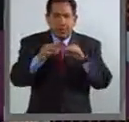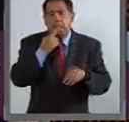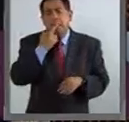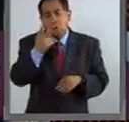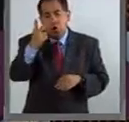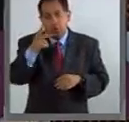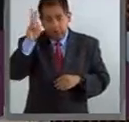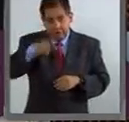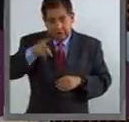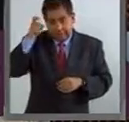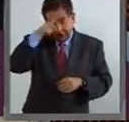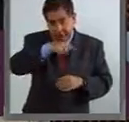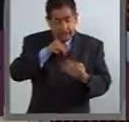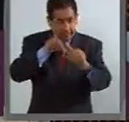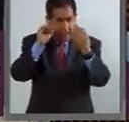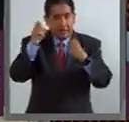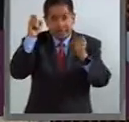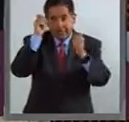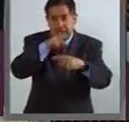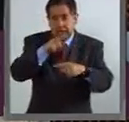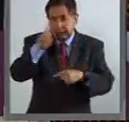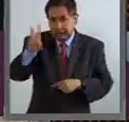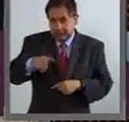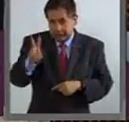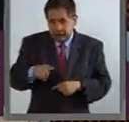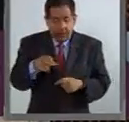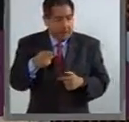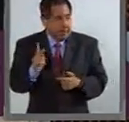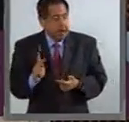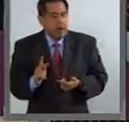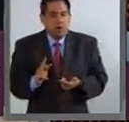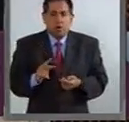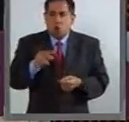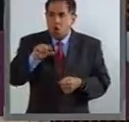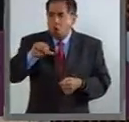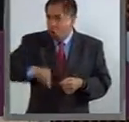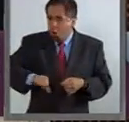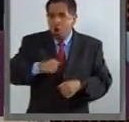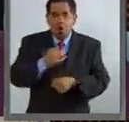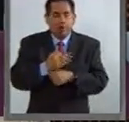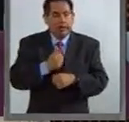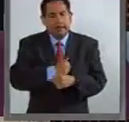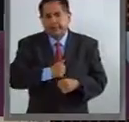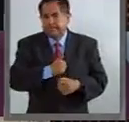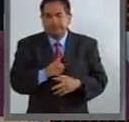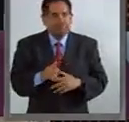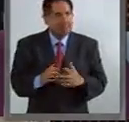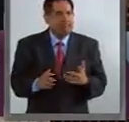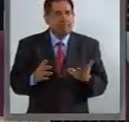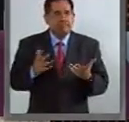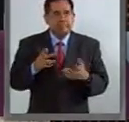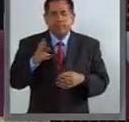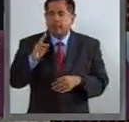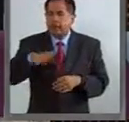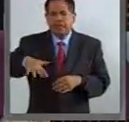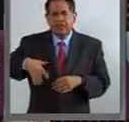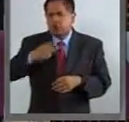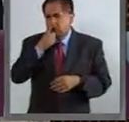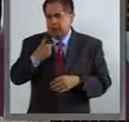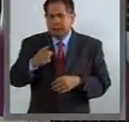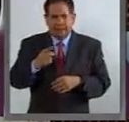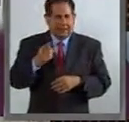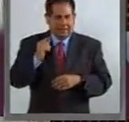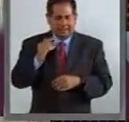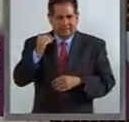gran reto, sí es complicado porque hoy desafortunadamente estamos, y lo decía en